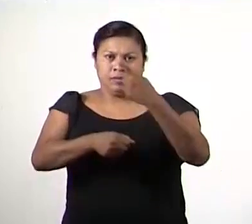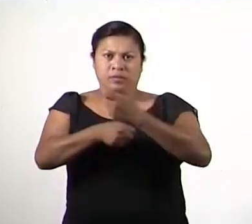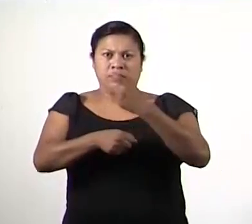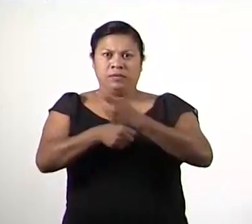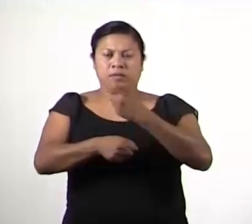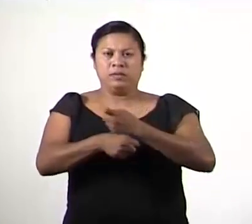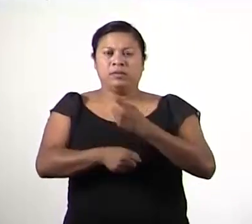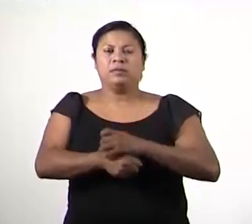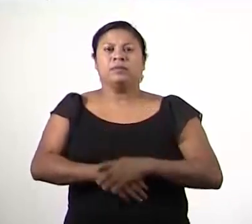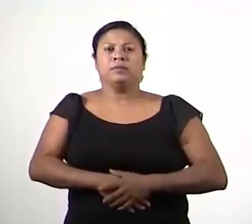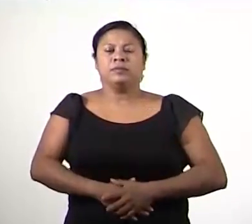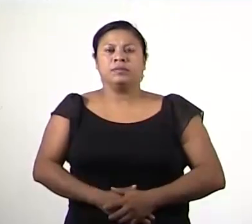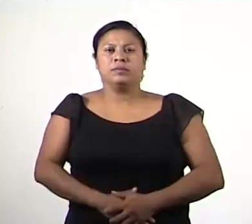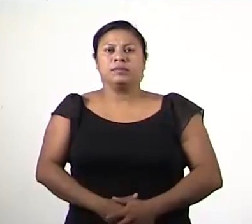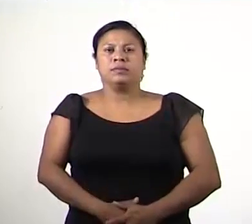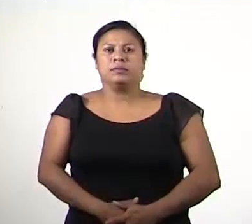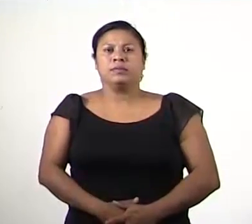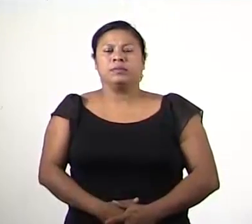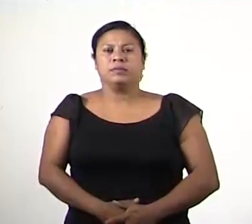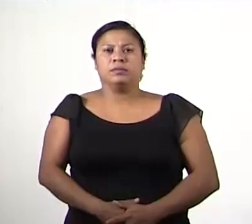principales,